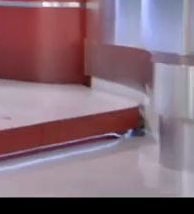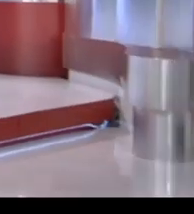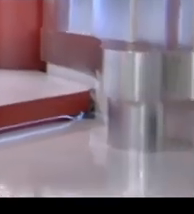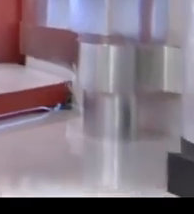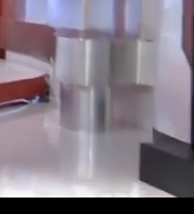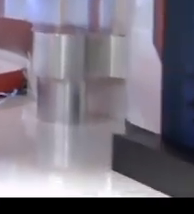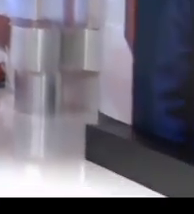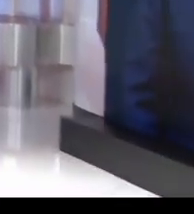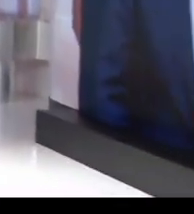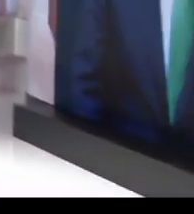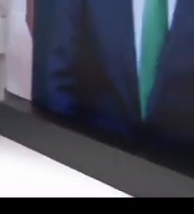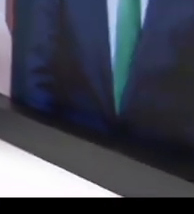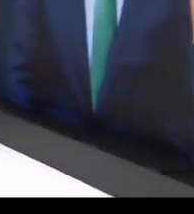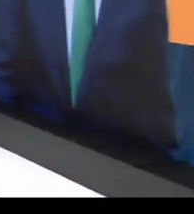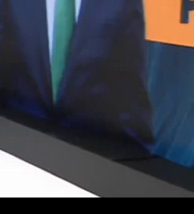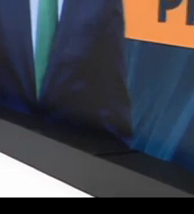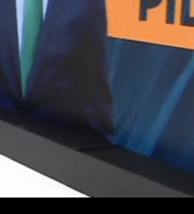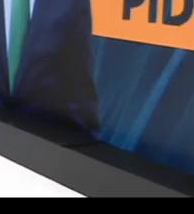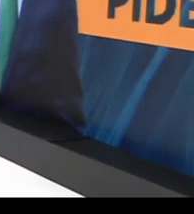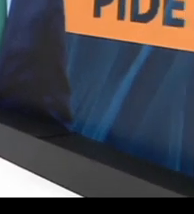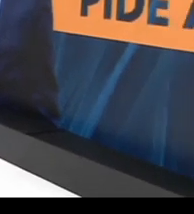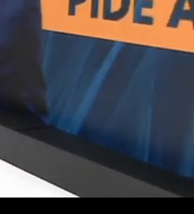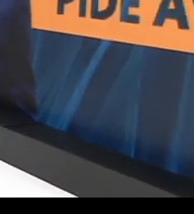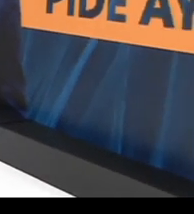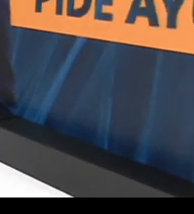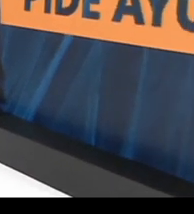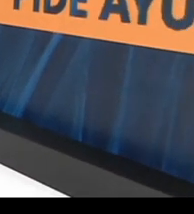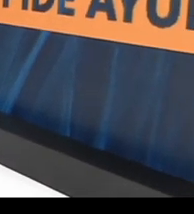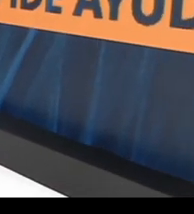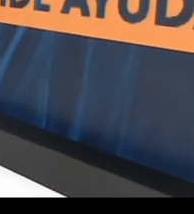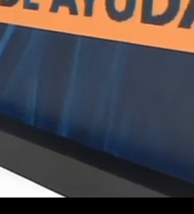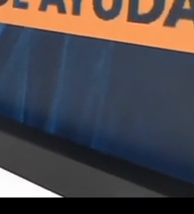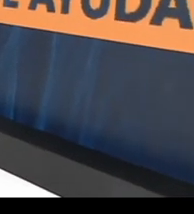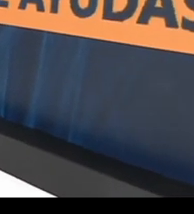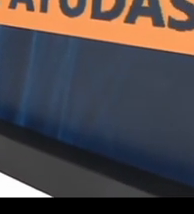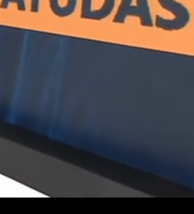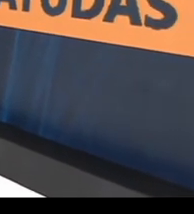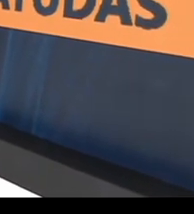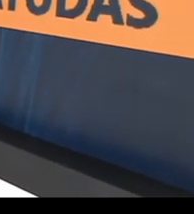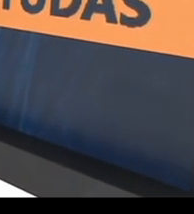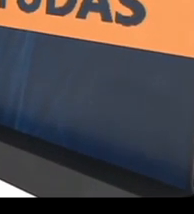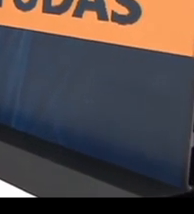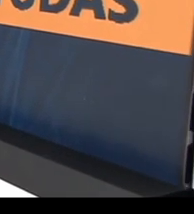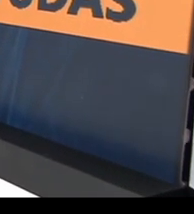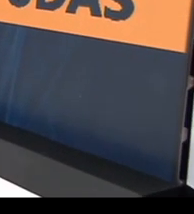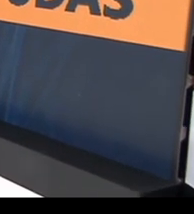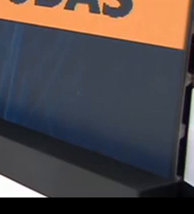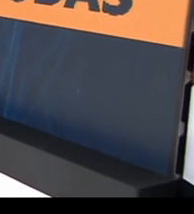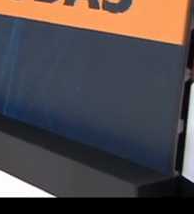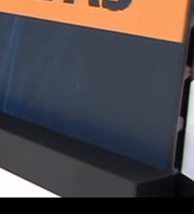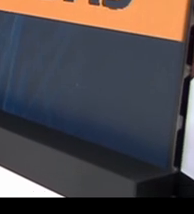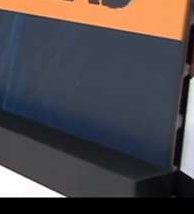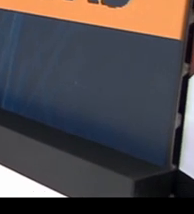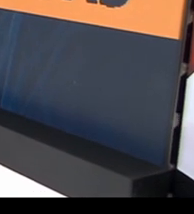La hostelería y el turismo, dos de los sectores más afectados por la pandemia, reclaman más ayudas. Y en esa petición les apoya